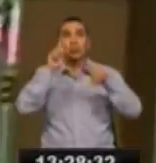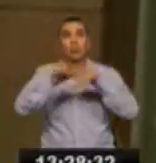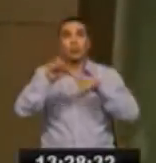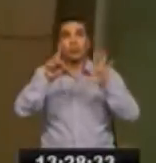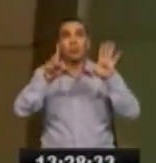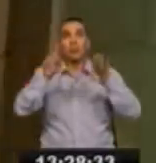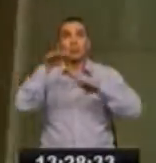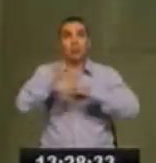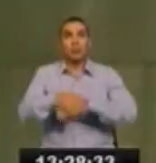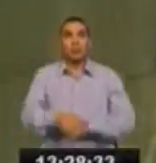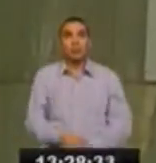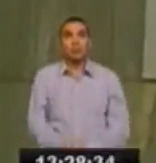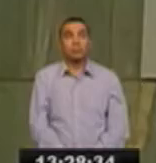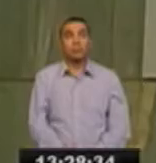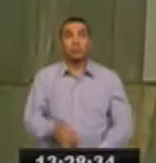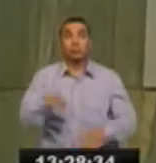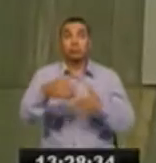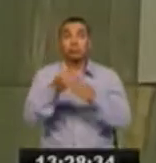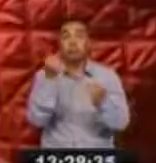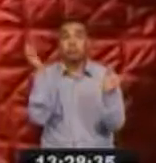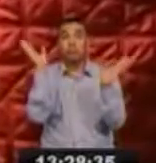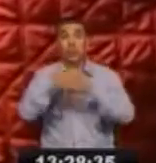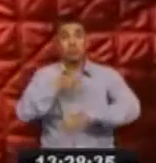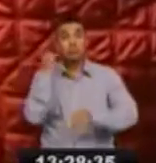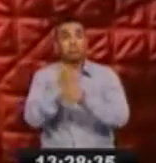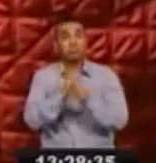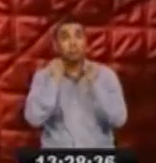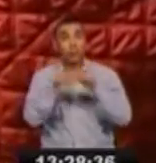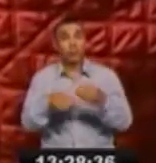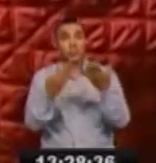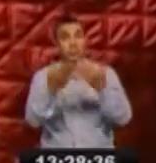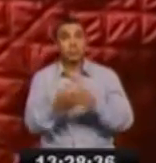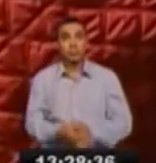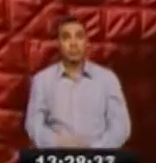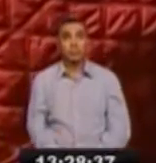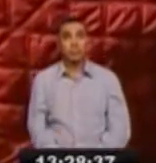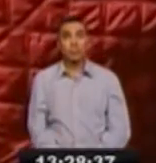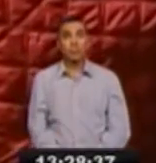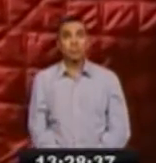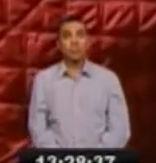está disponible a nivel nacional y es totalmente gratuito. Verónica Olivero, TC Televisión.